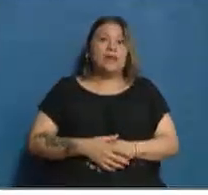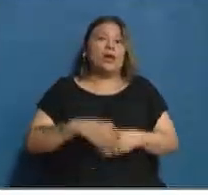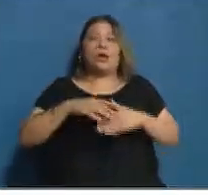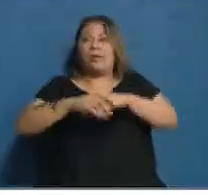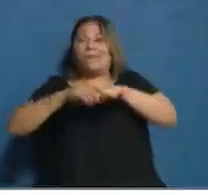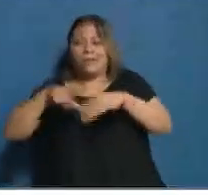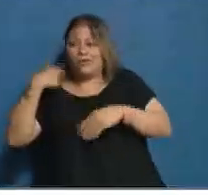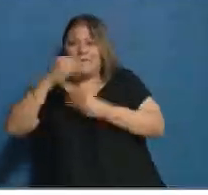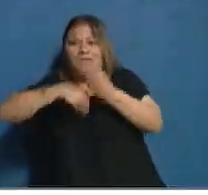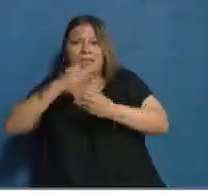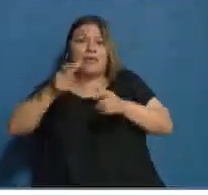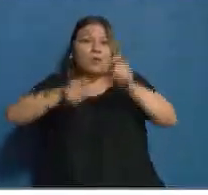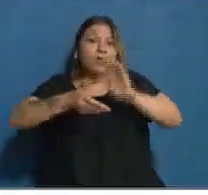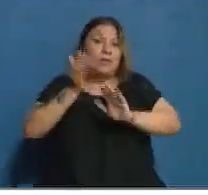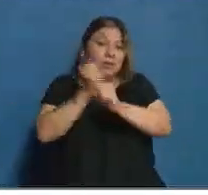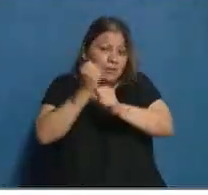con las personas que vamos a trabajar.